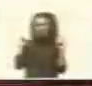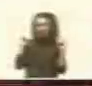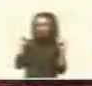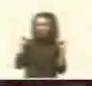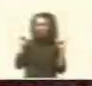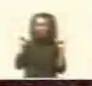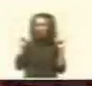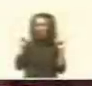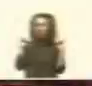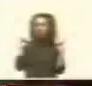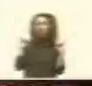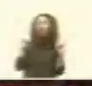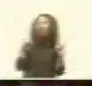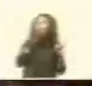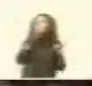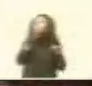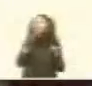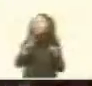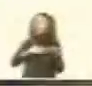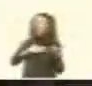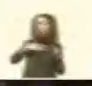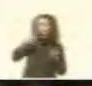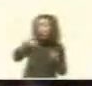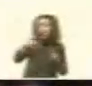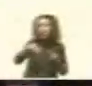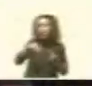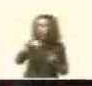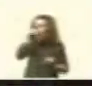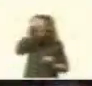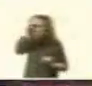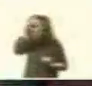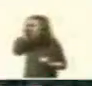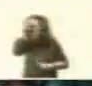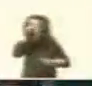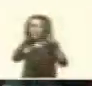Nuestro presidente no está preocupado.